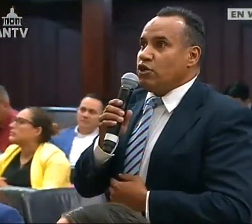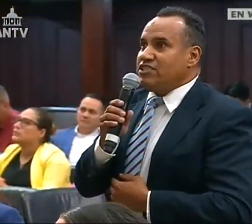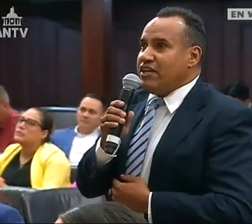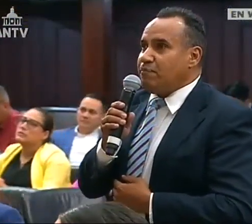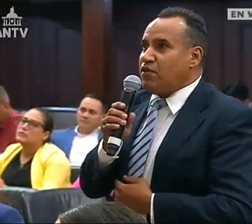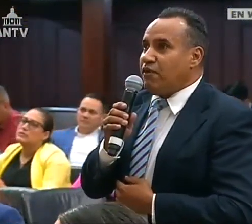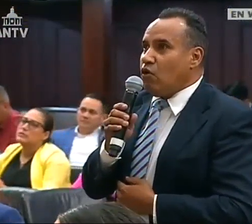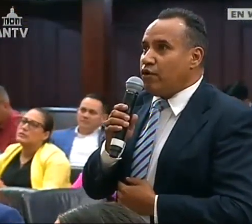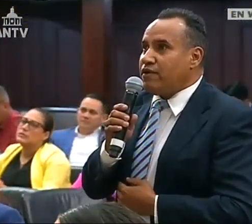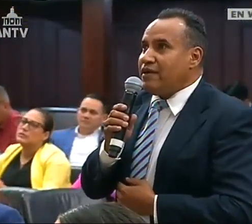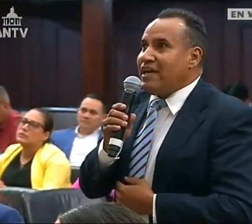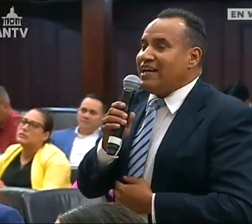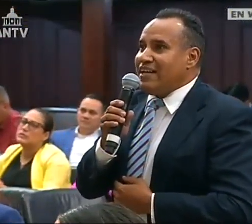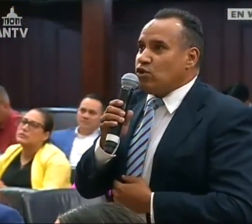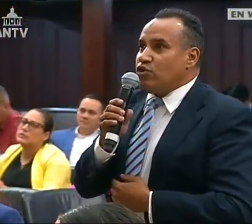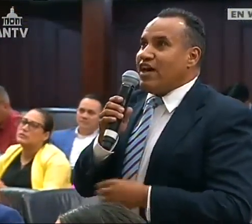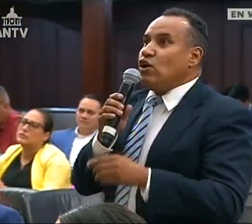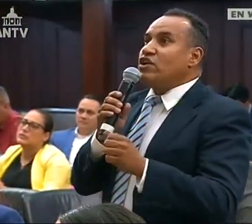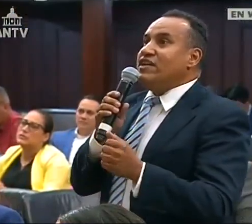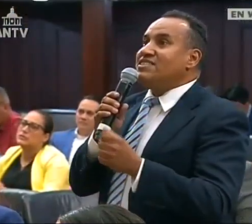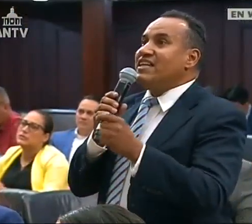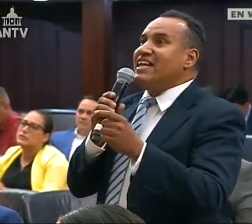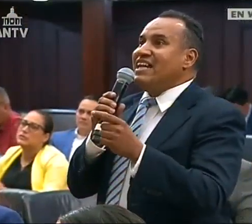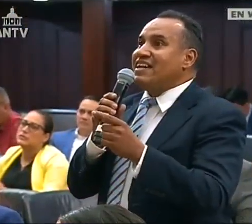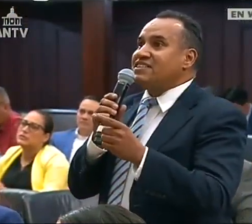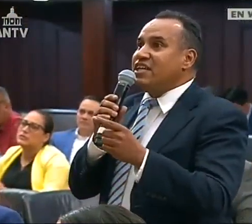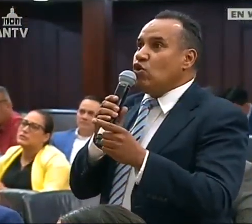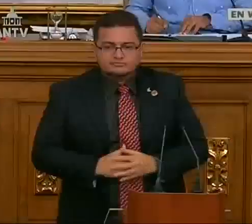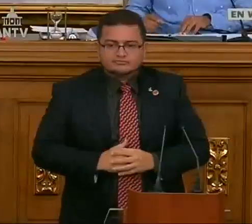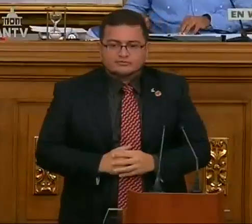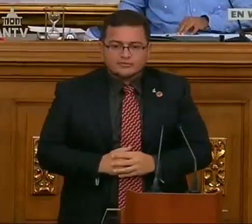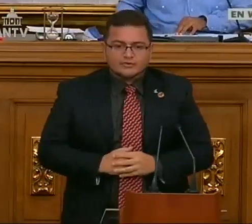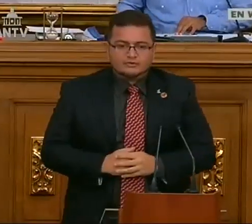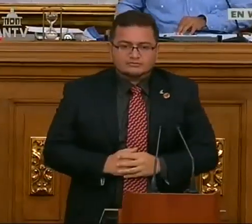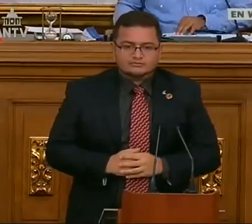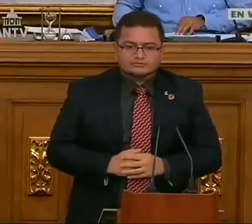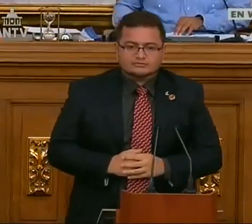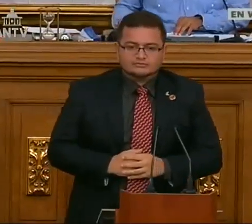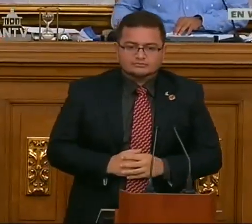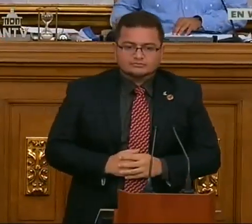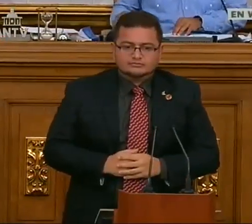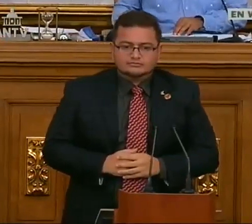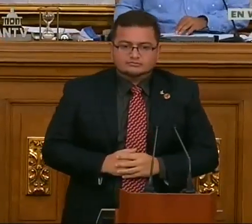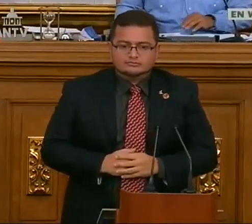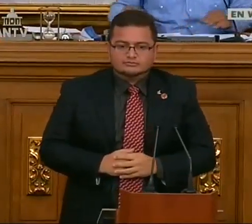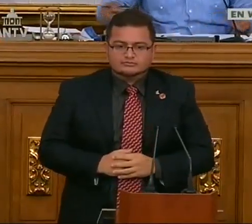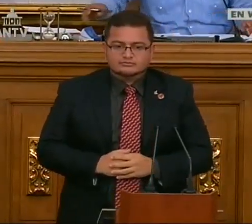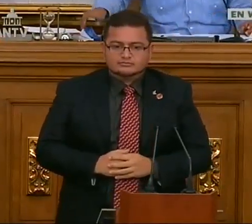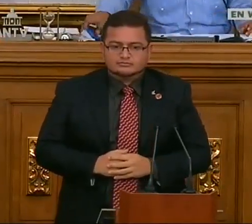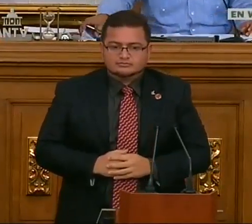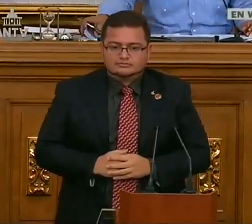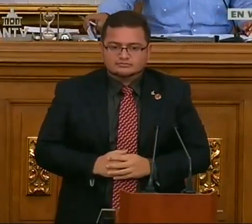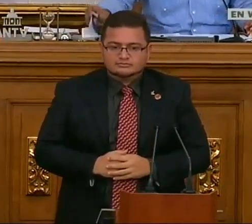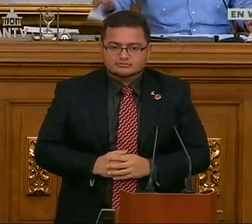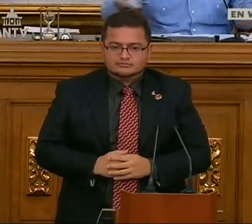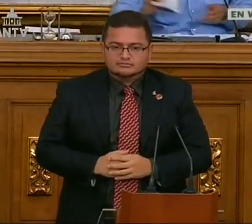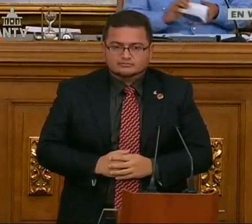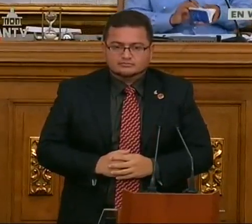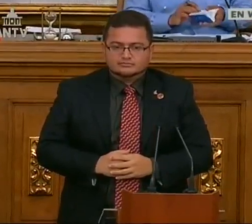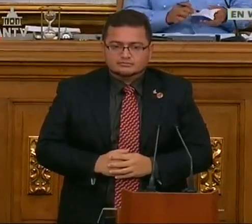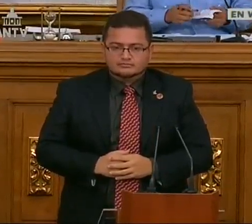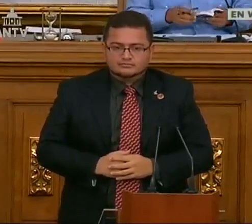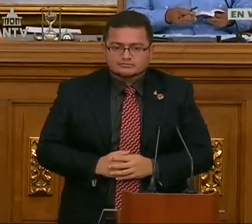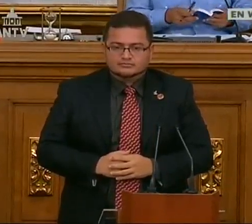Yo Quisiera Por Favor Recordar Lo Que Dice El Artículo 81 Y Pido Que Todos Se Pongan De Pie Para